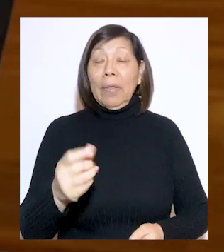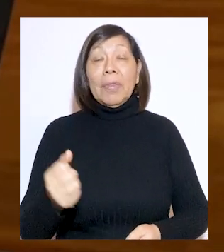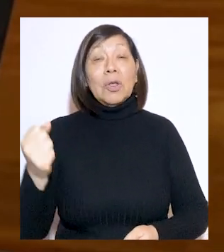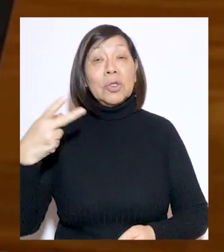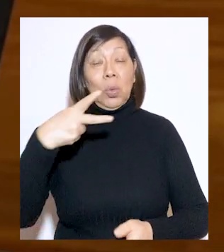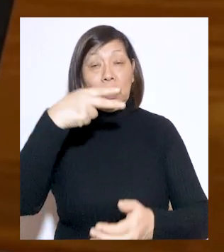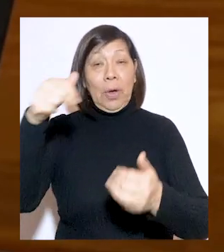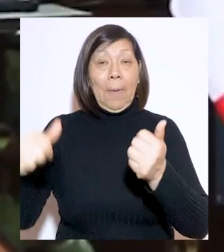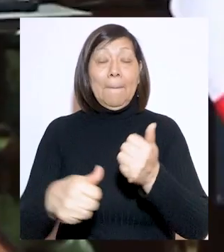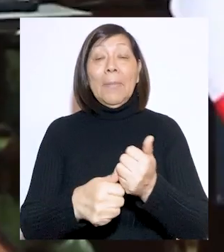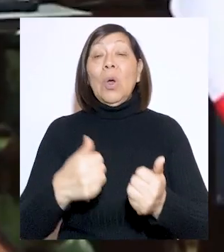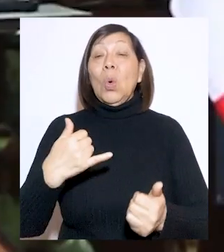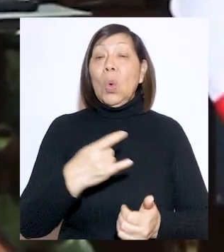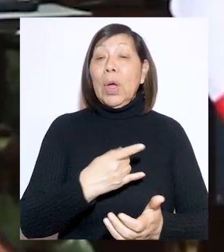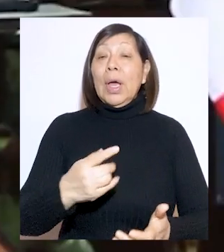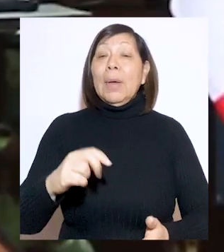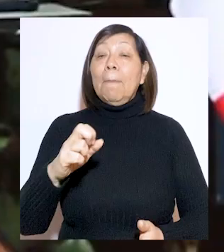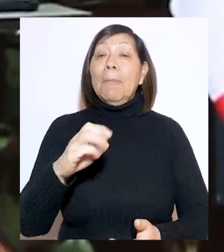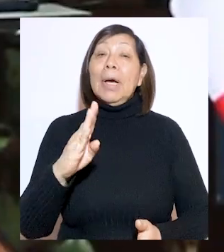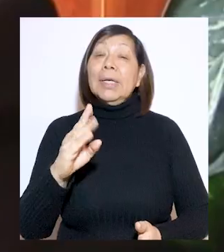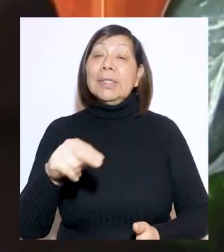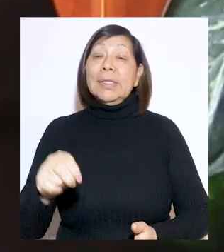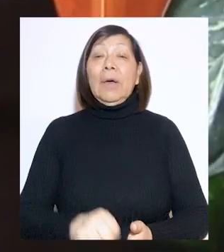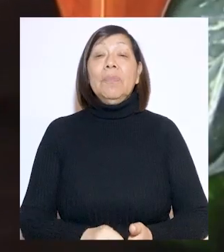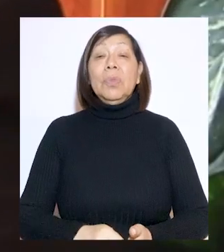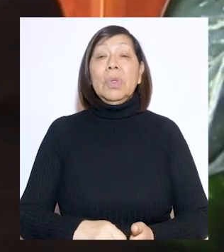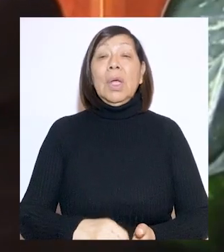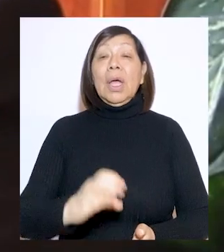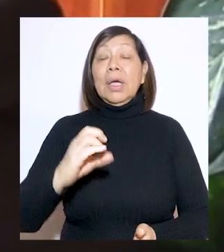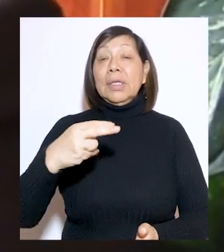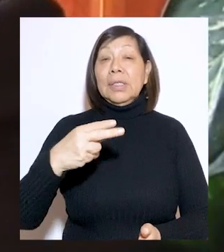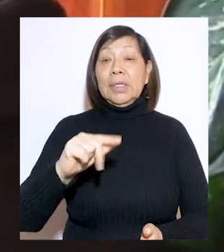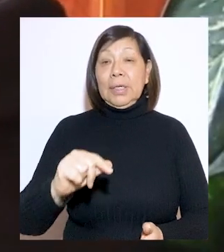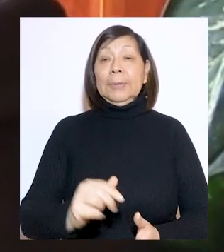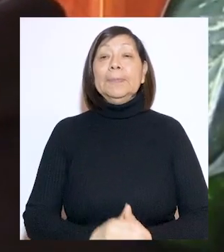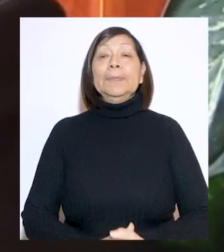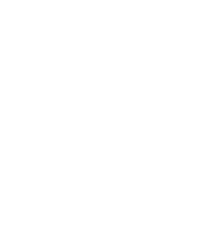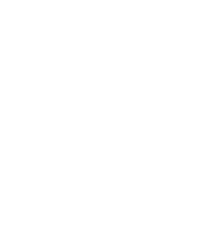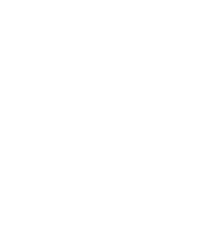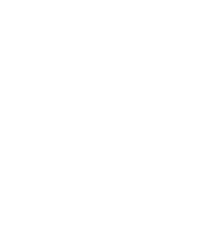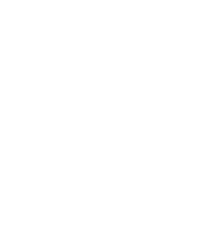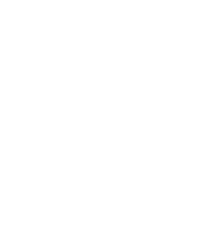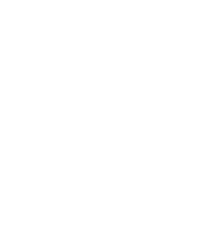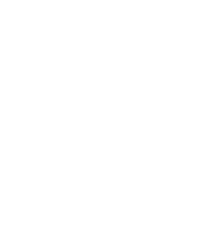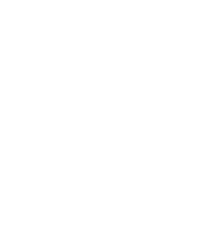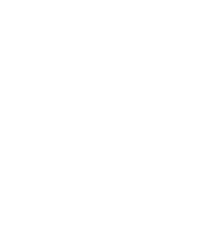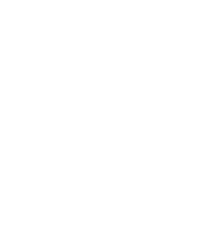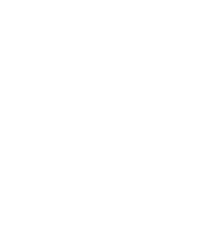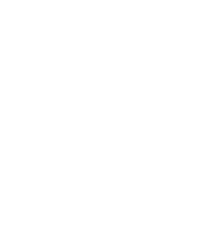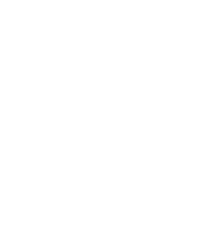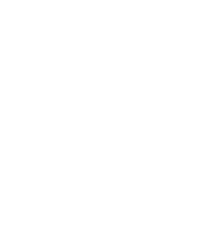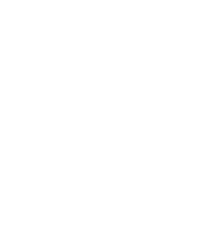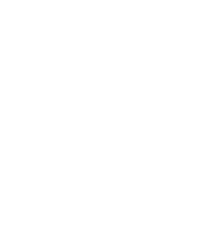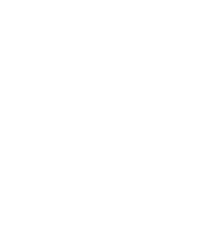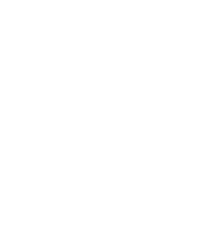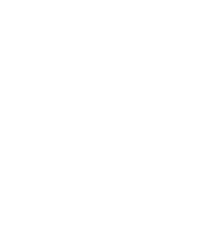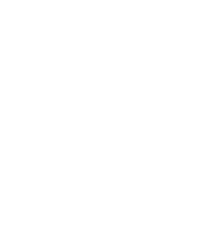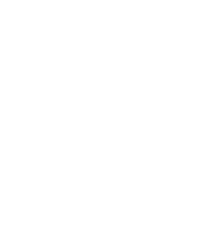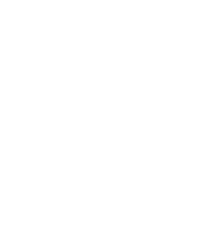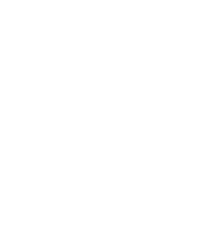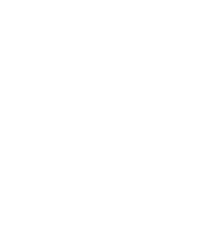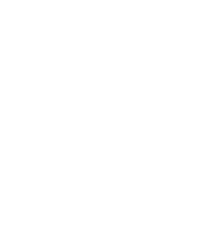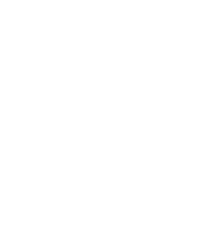los vicerectores, doctores Luis Serna Bazán y Julio Chang Lam. Tribunal Constitucional